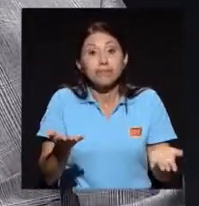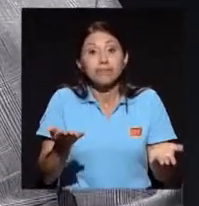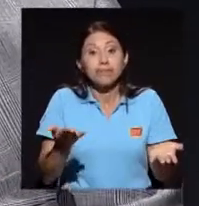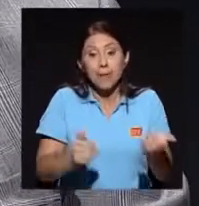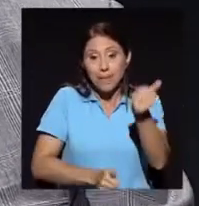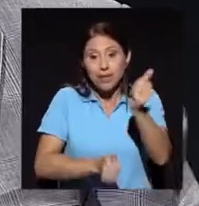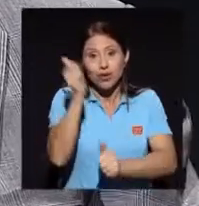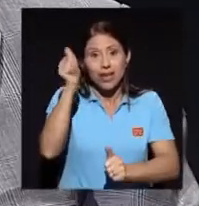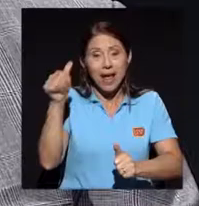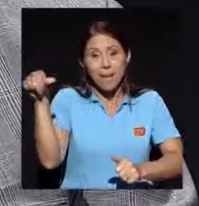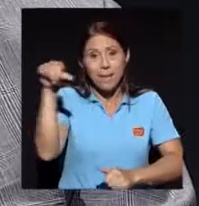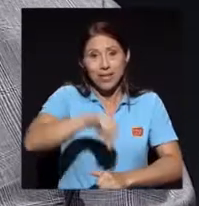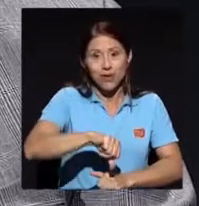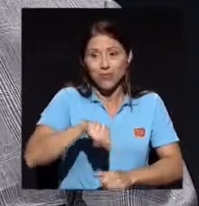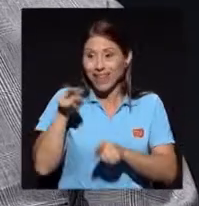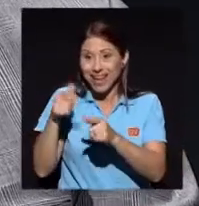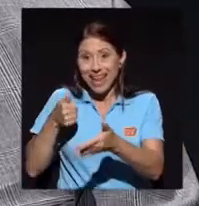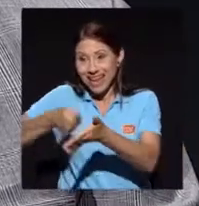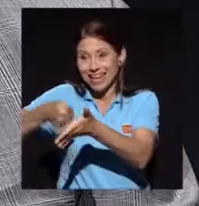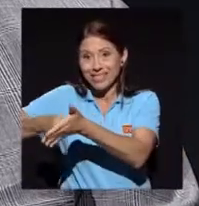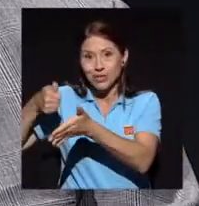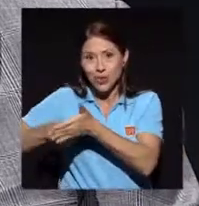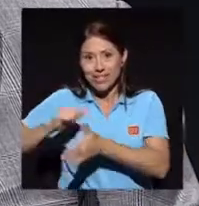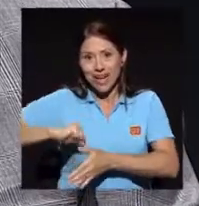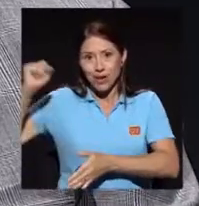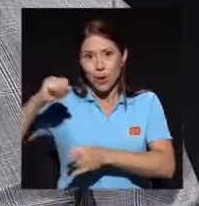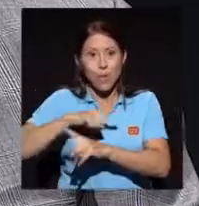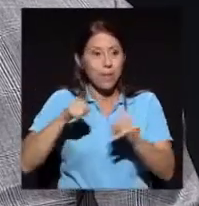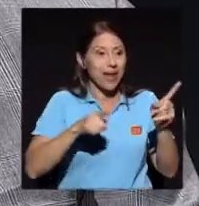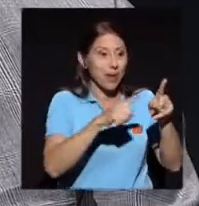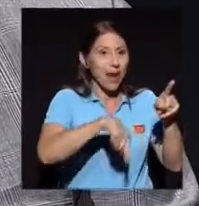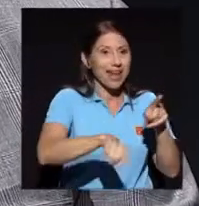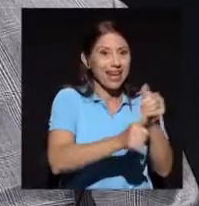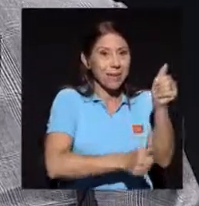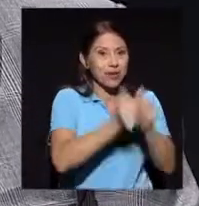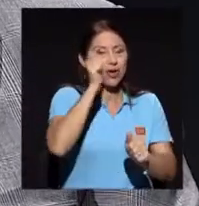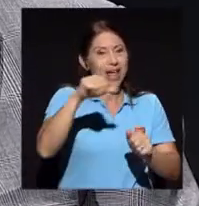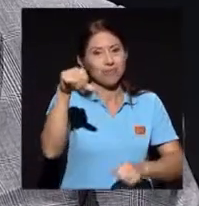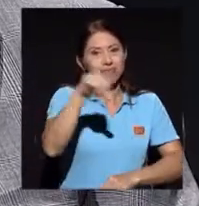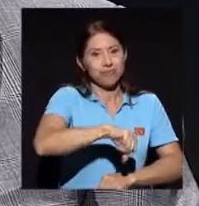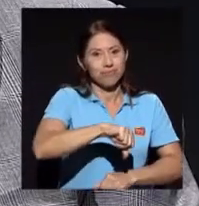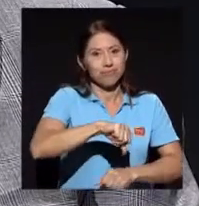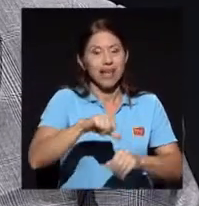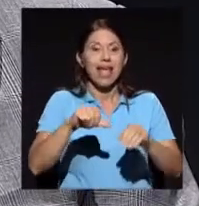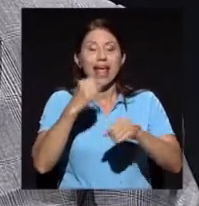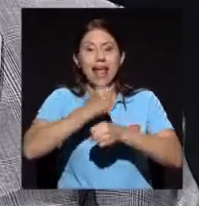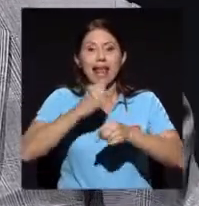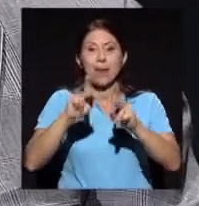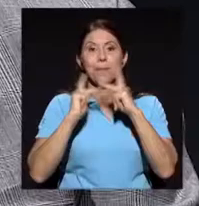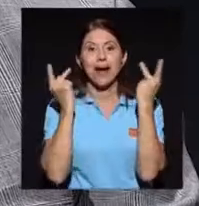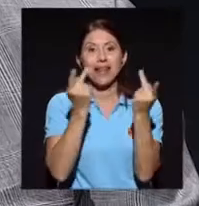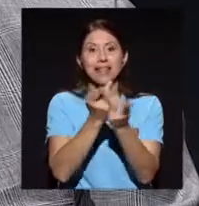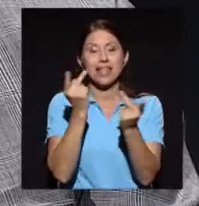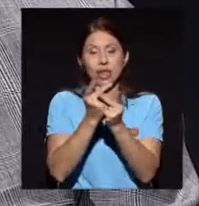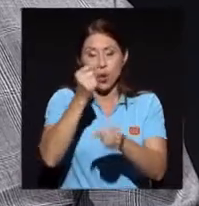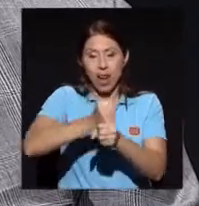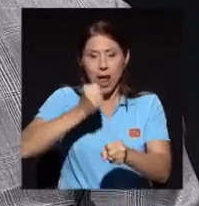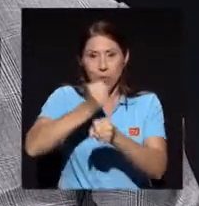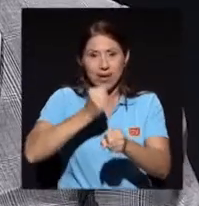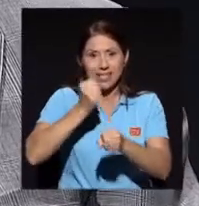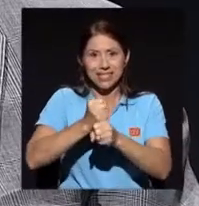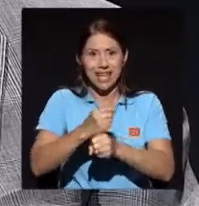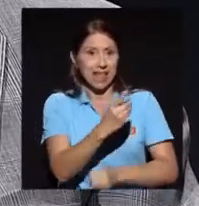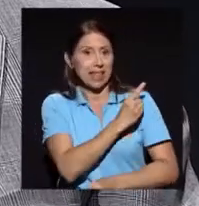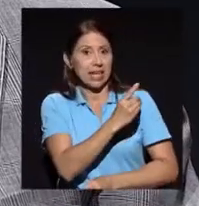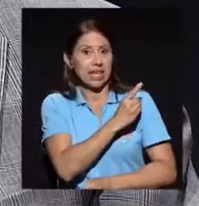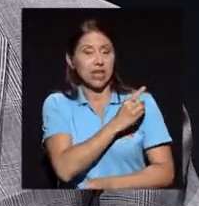ganó las elecciones pero perdió la mayoría del partido laborista dirigido por james harding que es